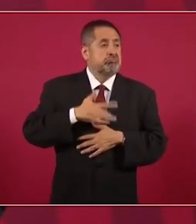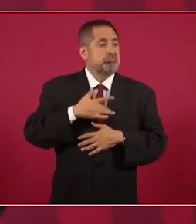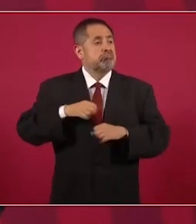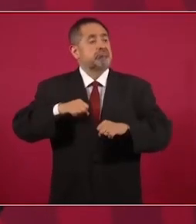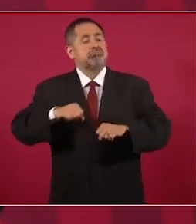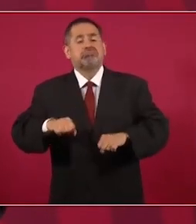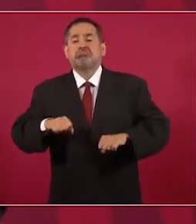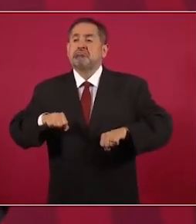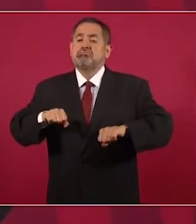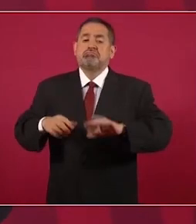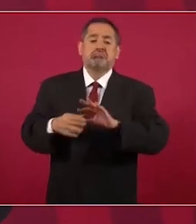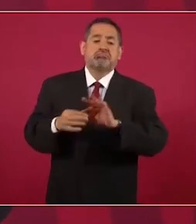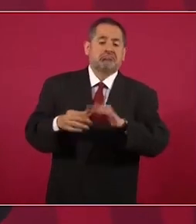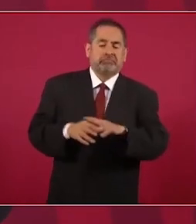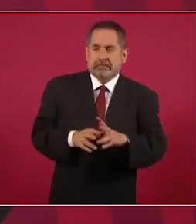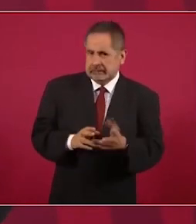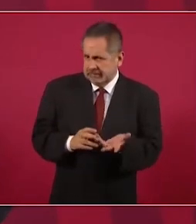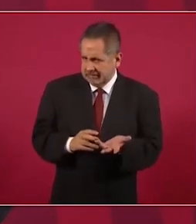como